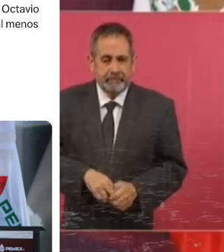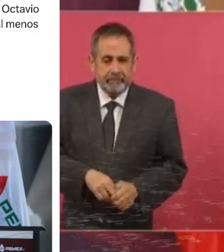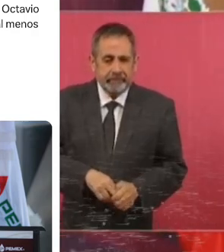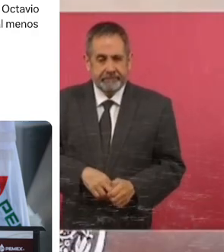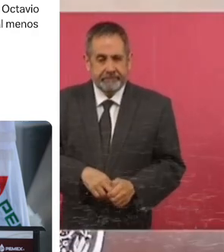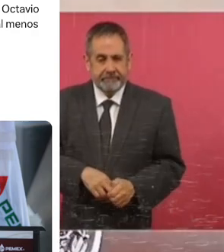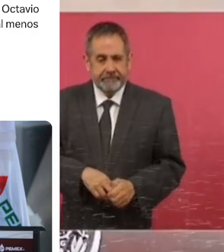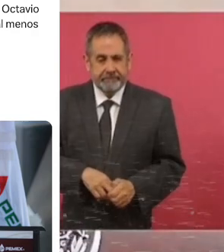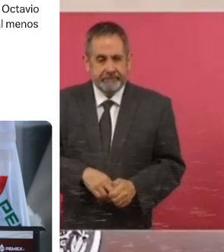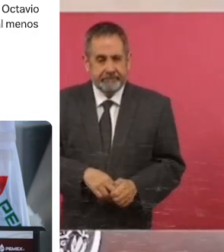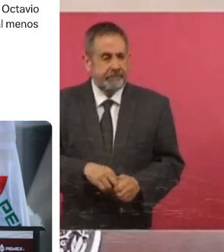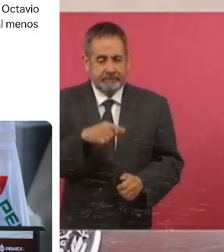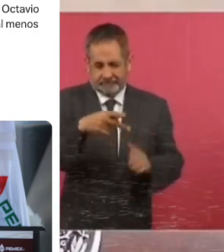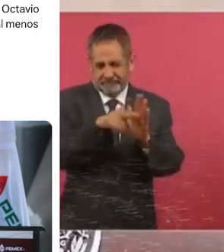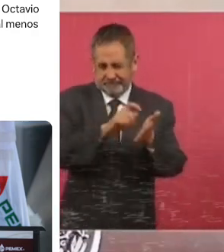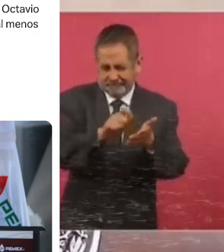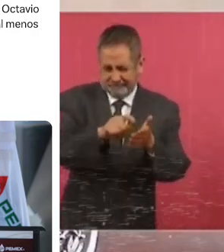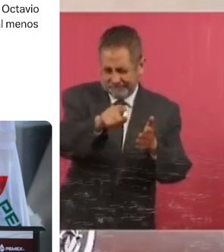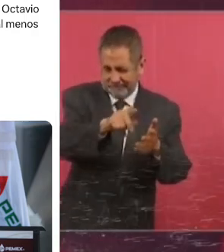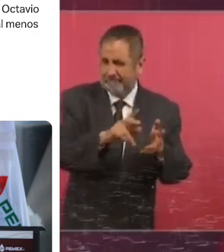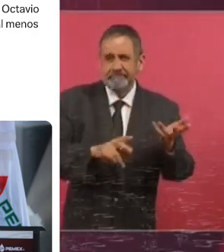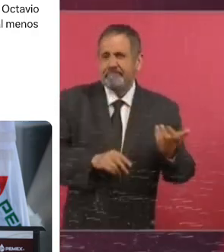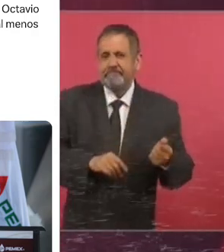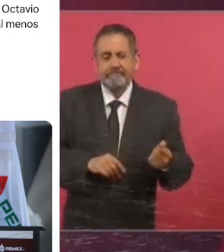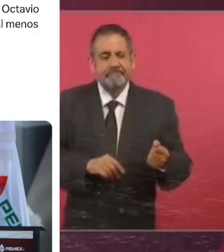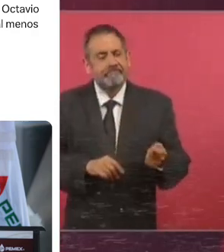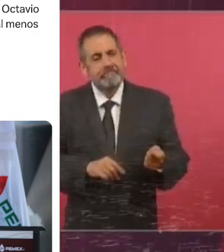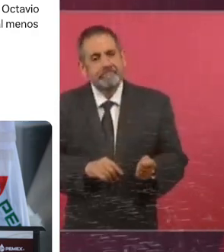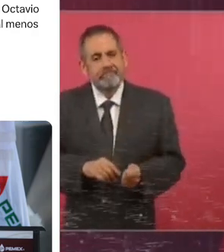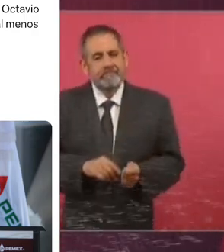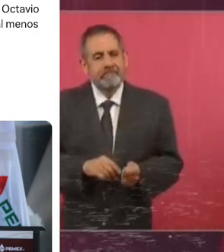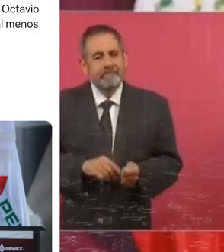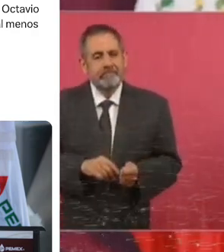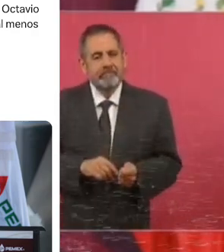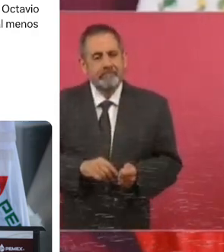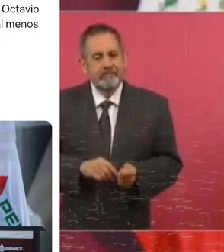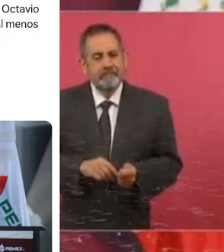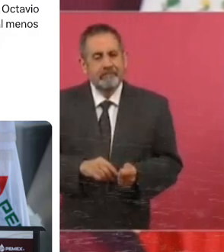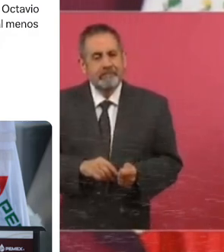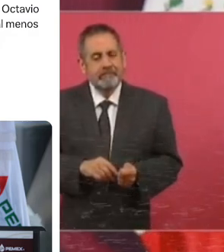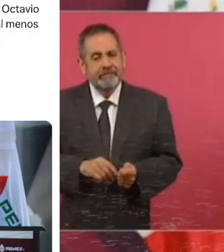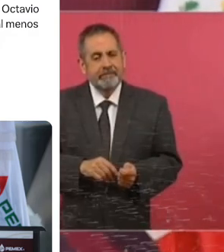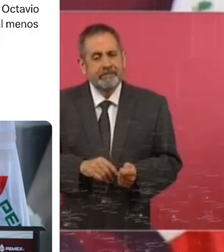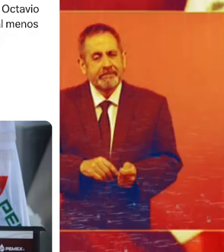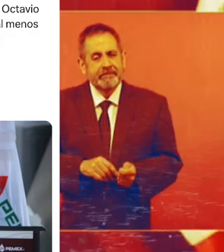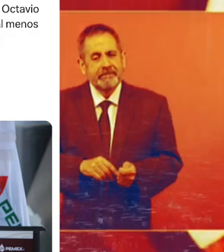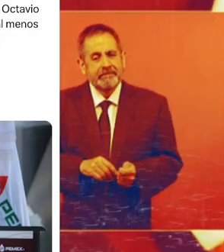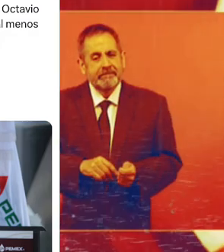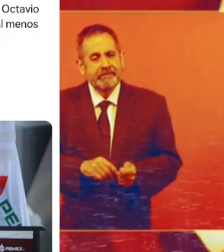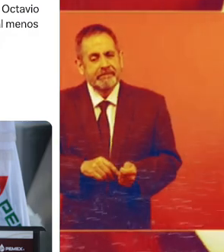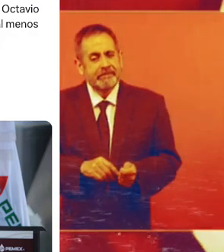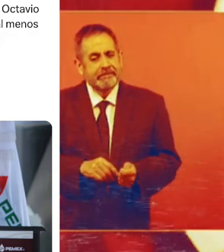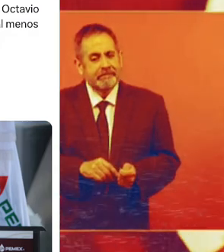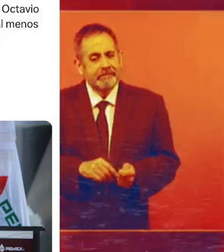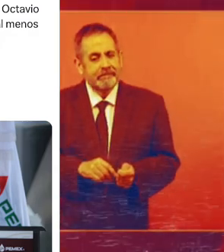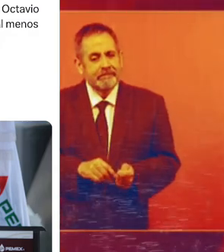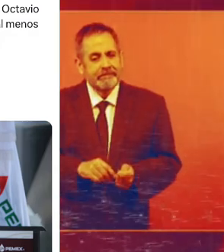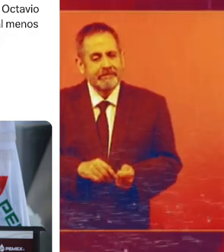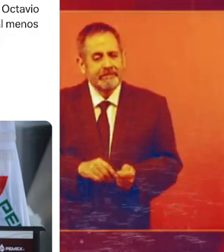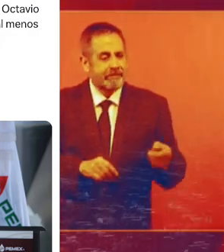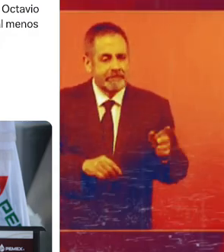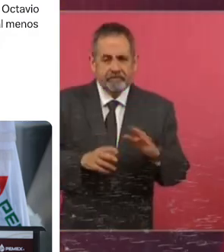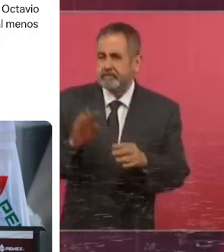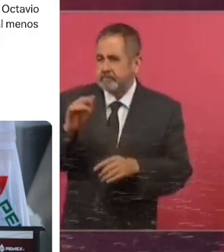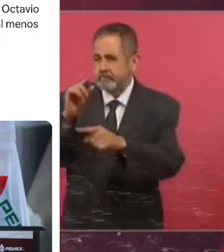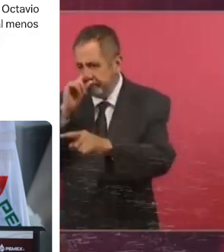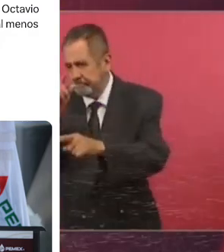está atendiendo estos asuntos o estas posibles